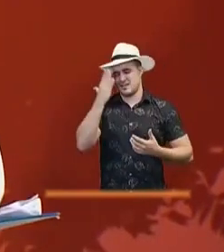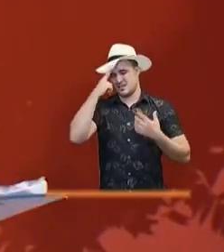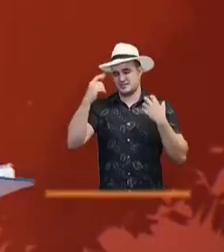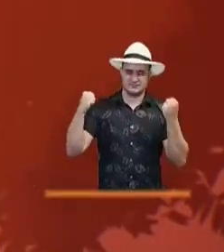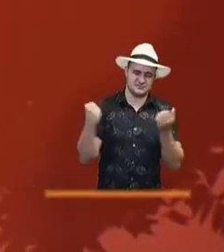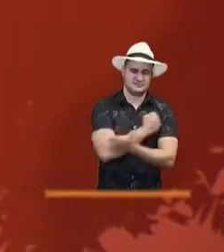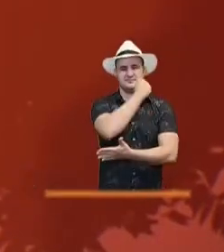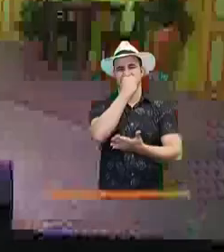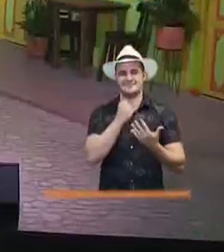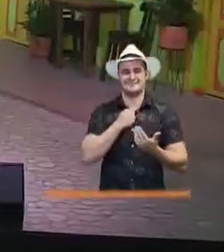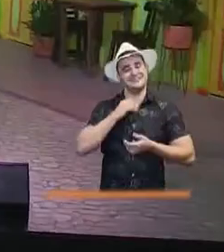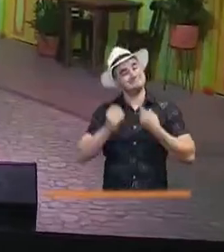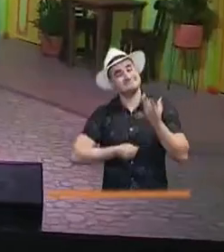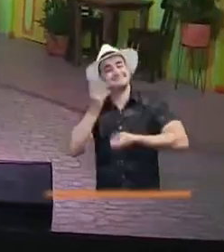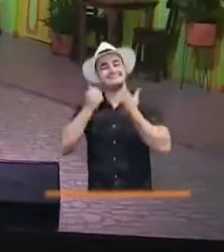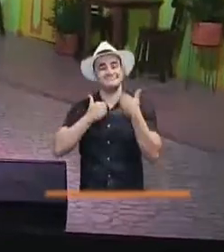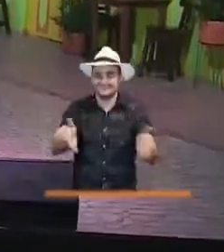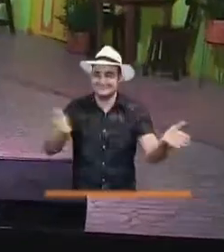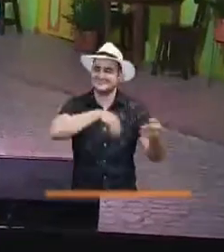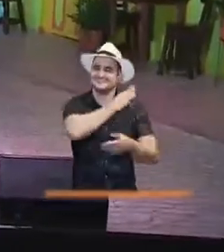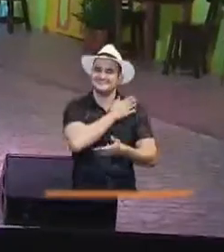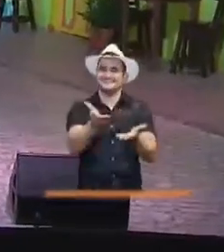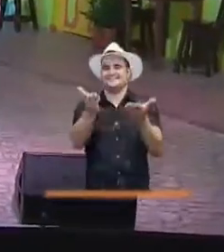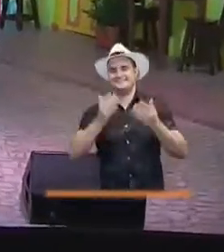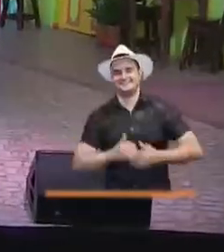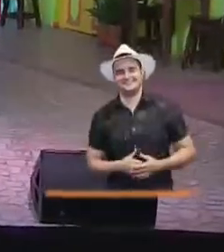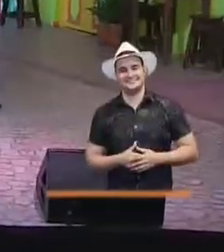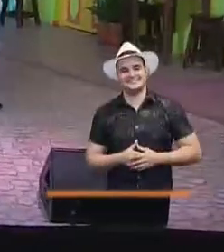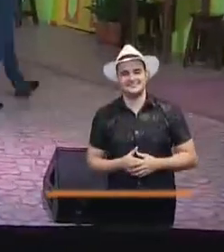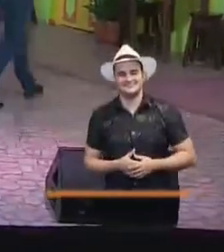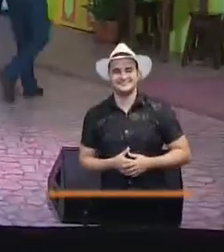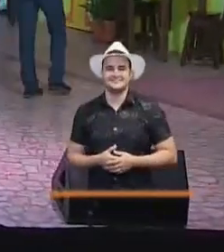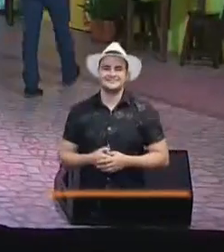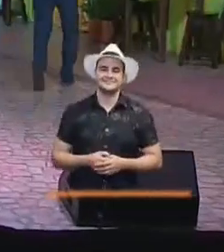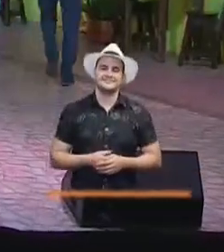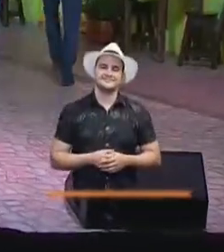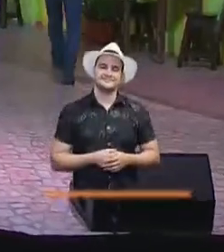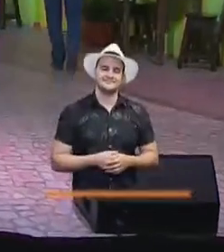entrepecho. ¡Trove! ¡Trove, compañero!